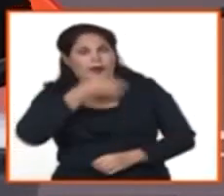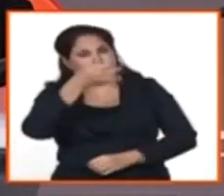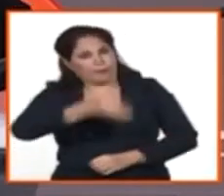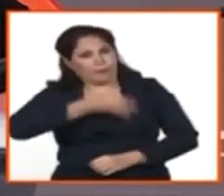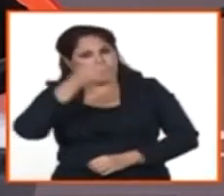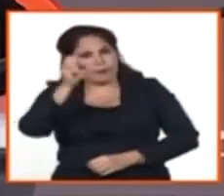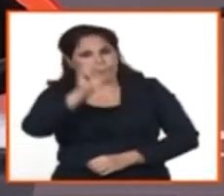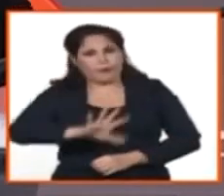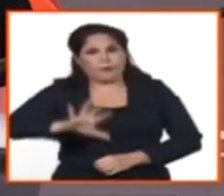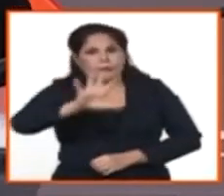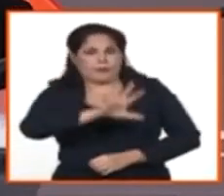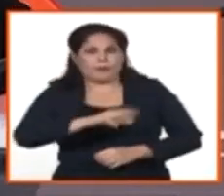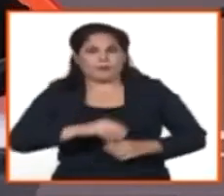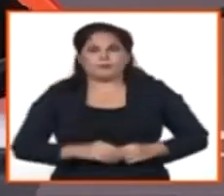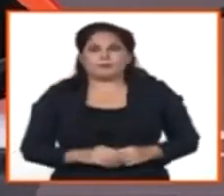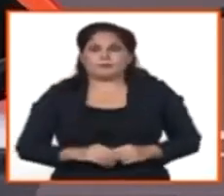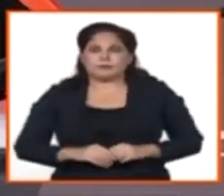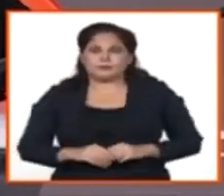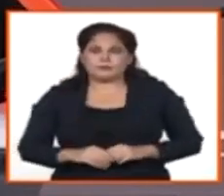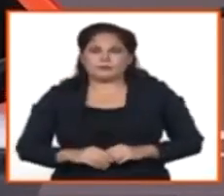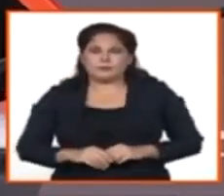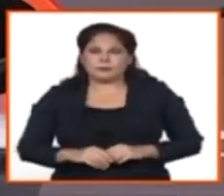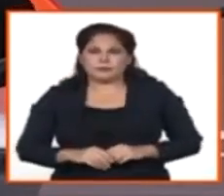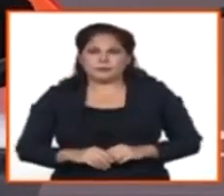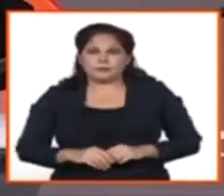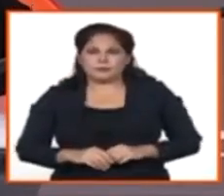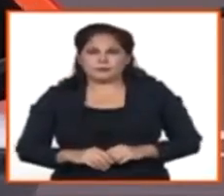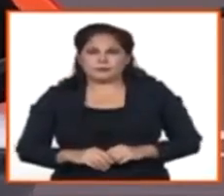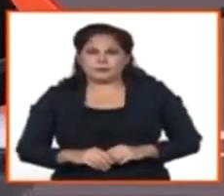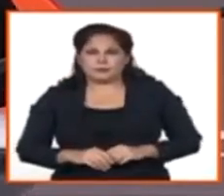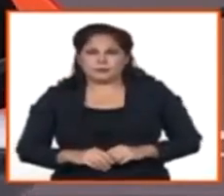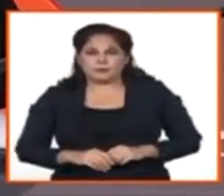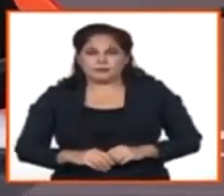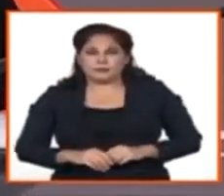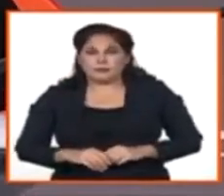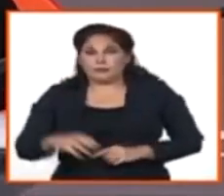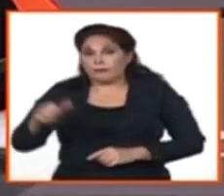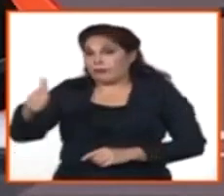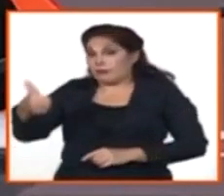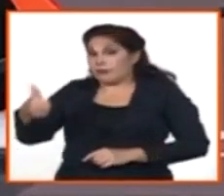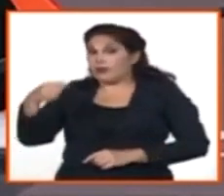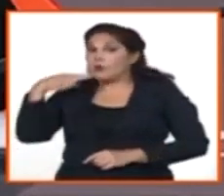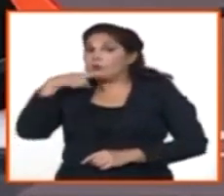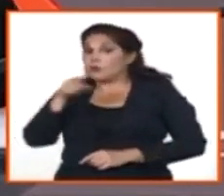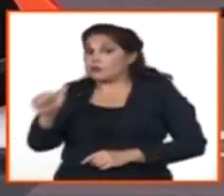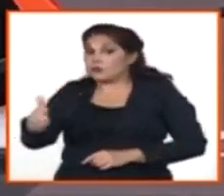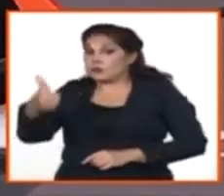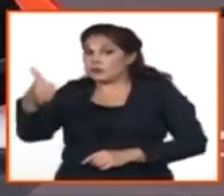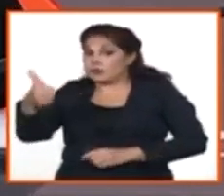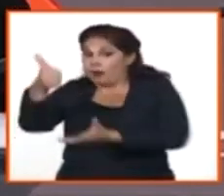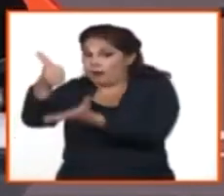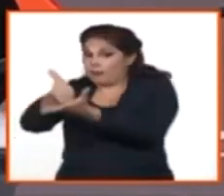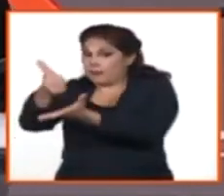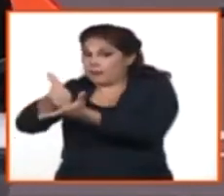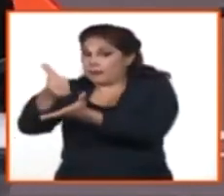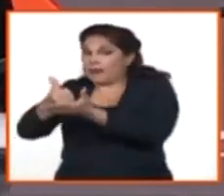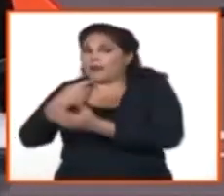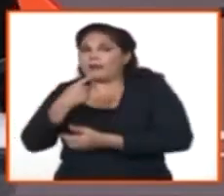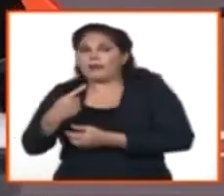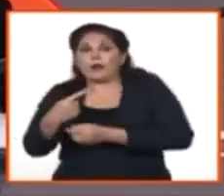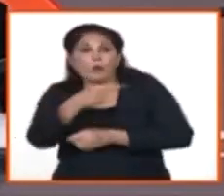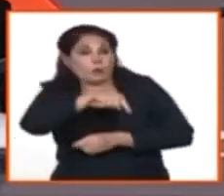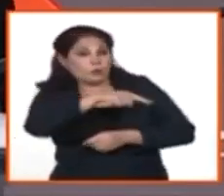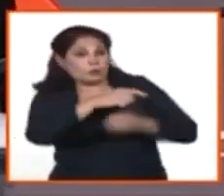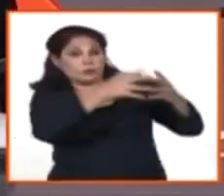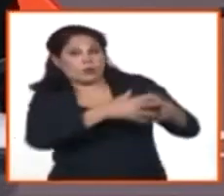Europa y también de Ucrania. Mientras Moscú pues hoy instó a Estados Unidos a parar la hostilidad en